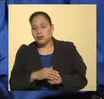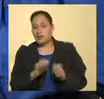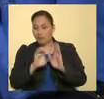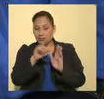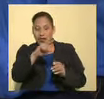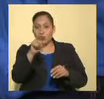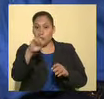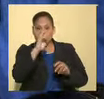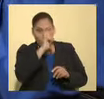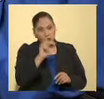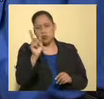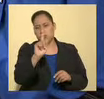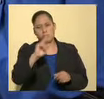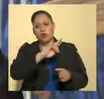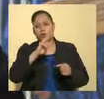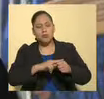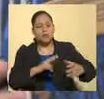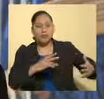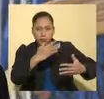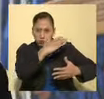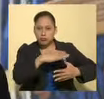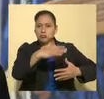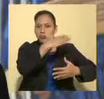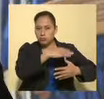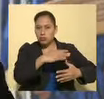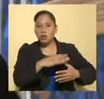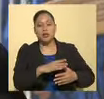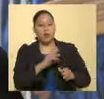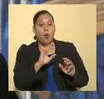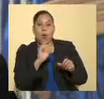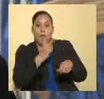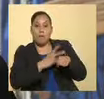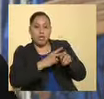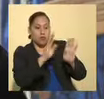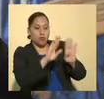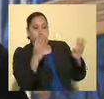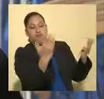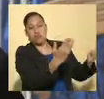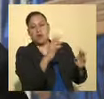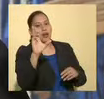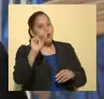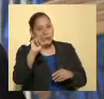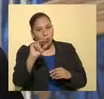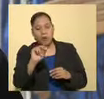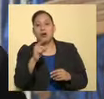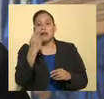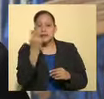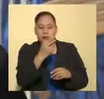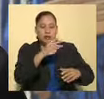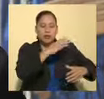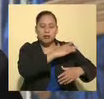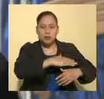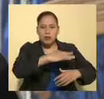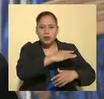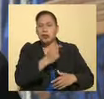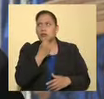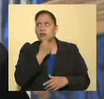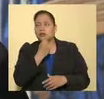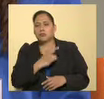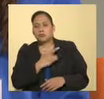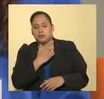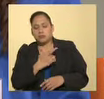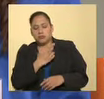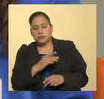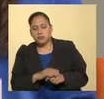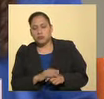decir que no hay que hacerlo y que no hay que tocarlos y que hay que ponerlos en vitrina. No, al contrario. Se trata de estimular para que la construcción